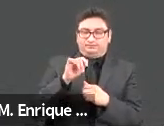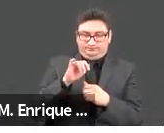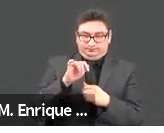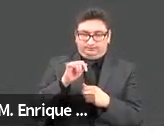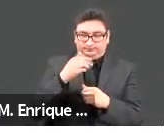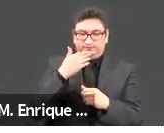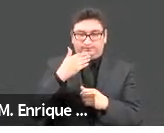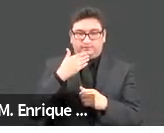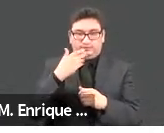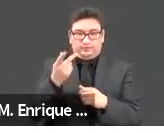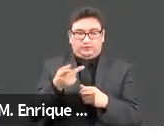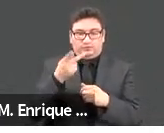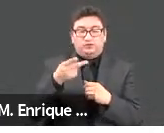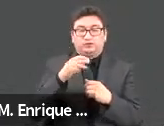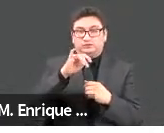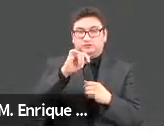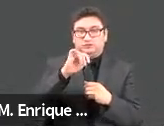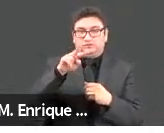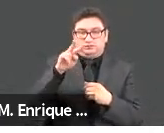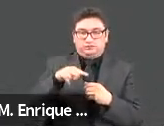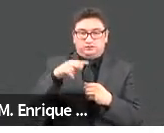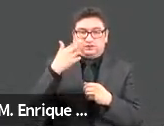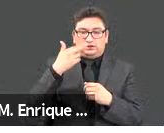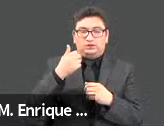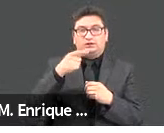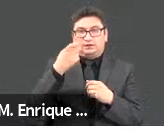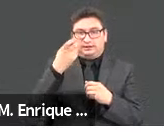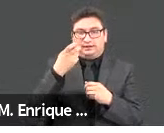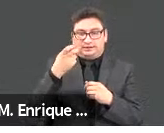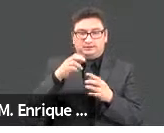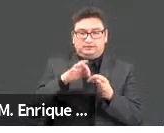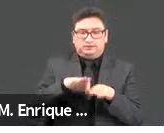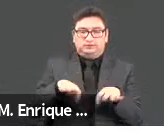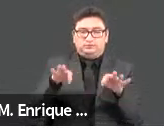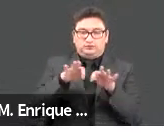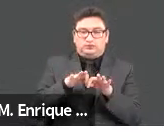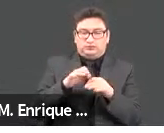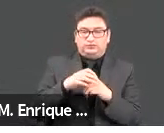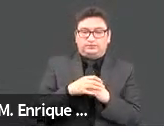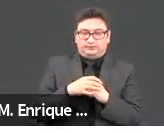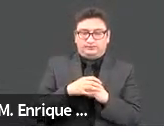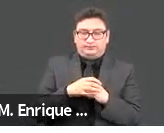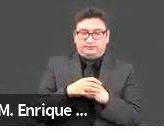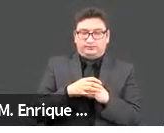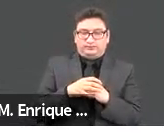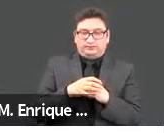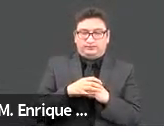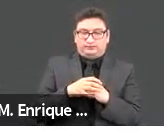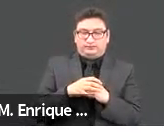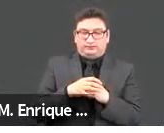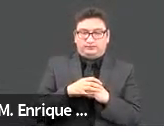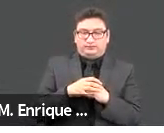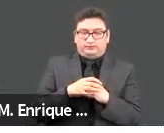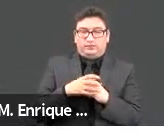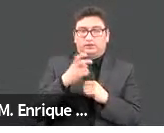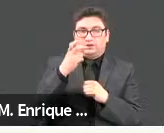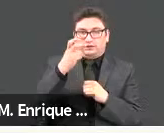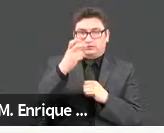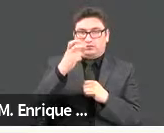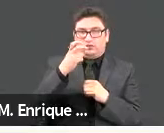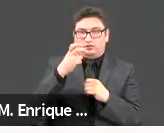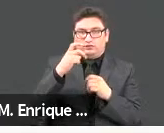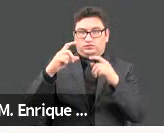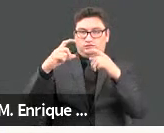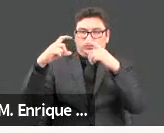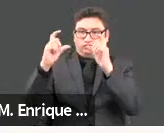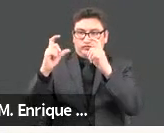muy buena pregunta. Sí, efectivamente, esta es una de las finalidades de que se incorporó este paréntesis